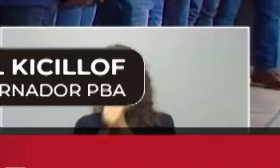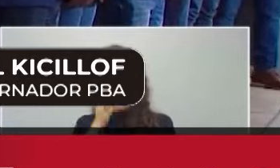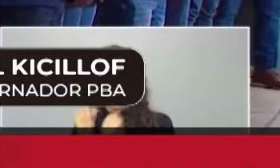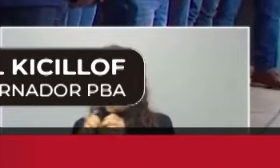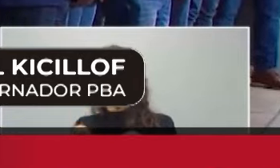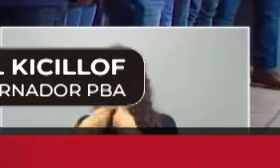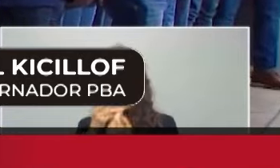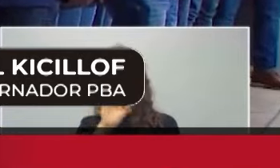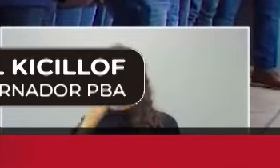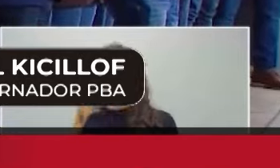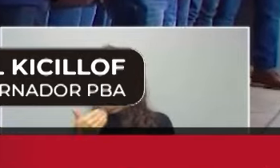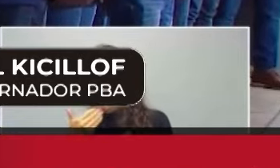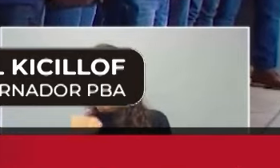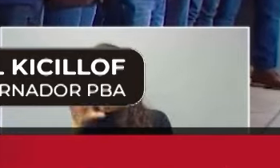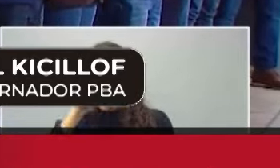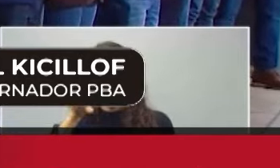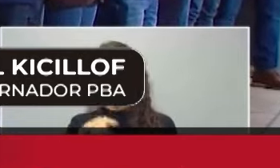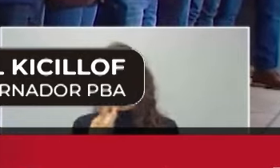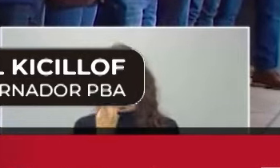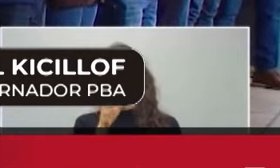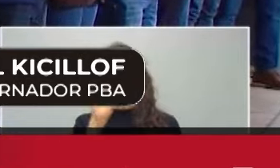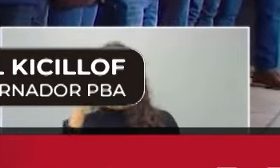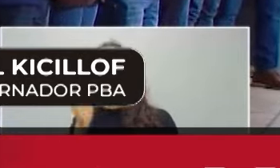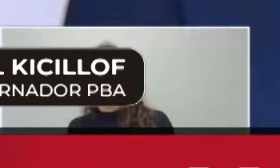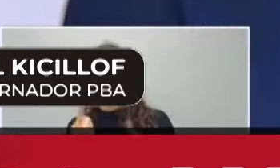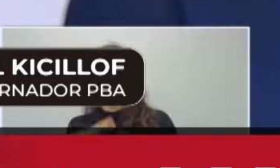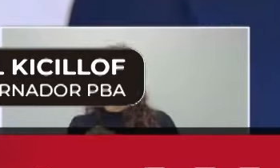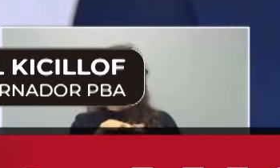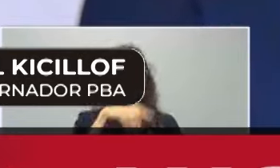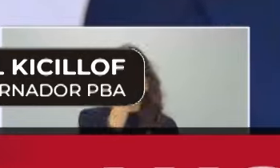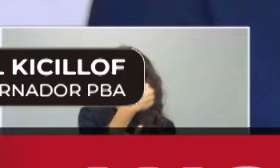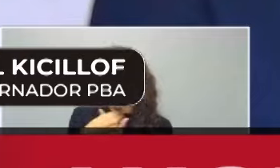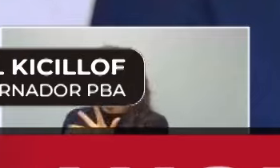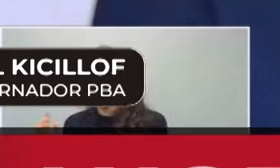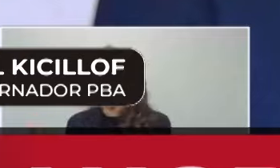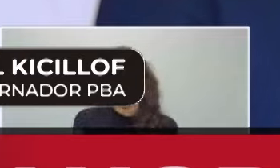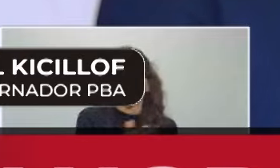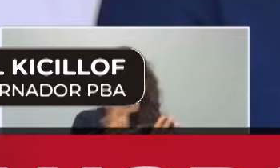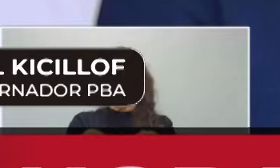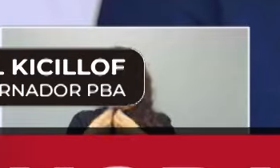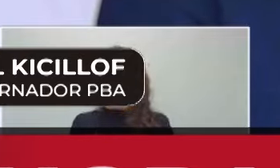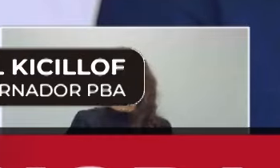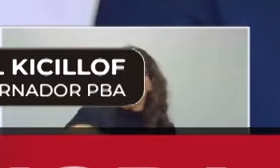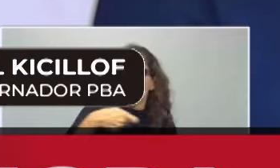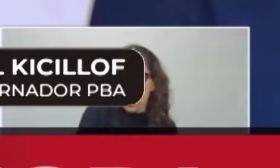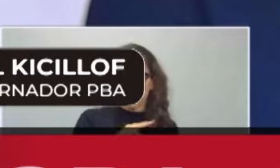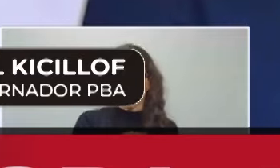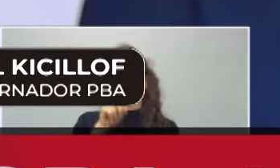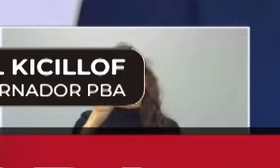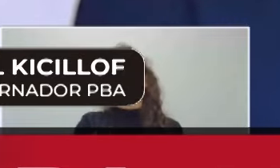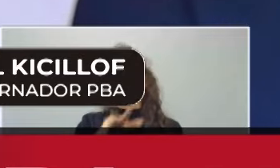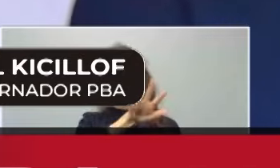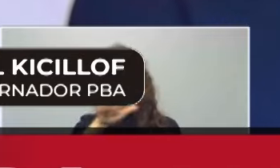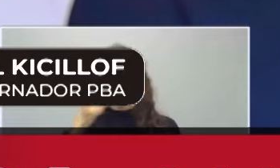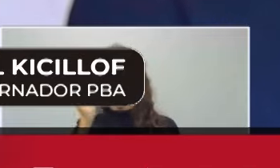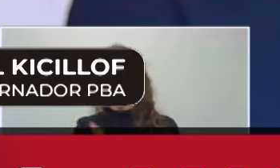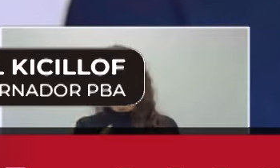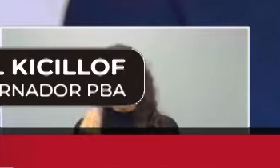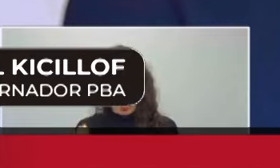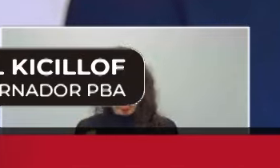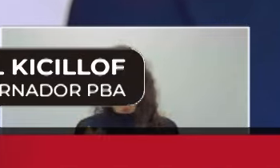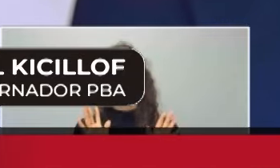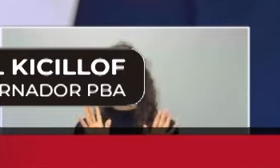del 40% del producto contando todas las ramas de actividad, y también 55% de